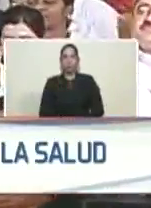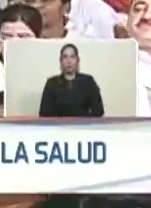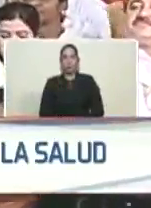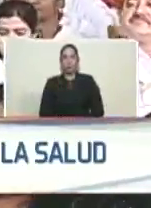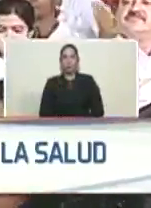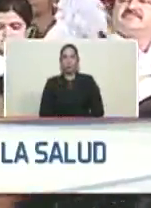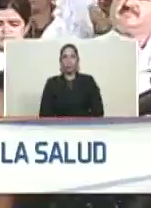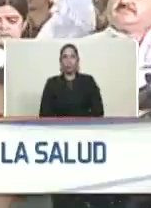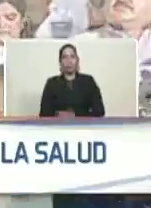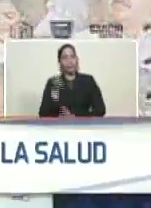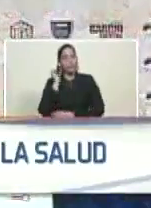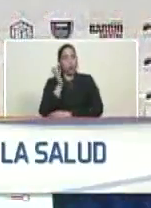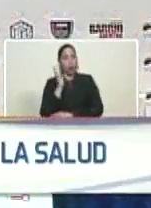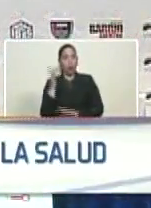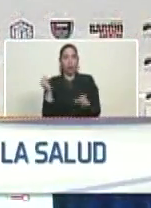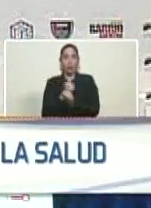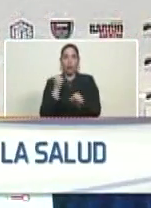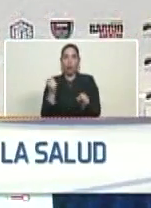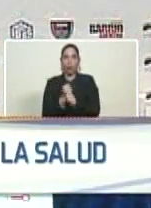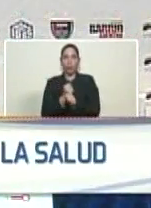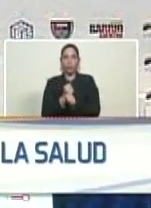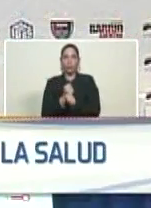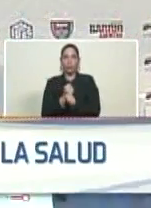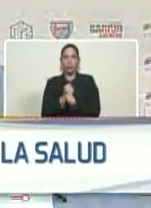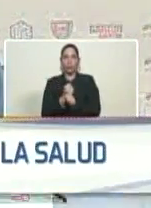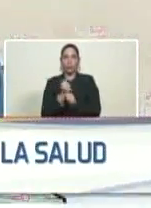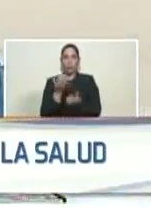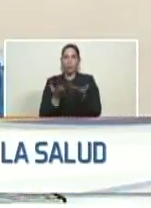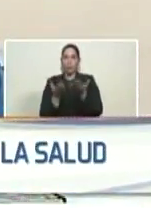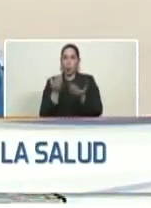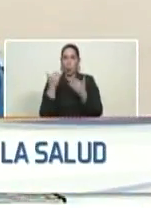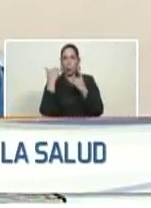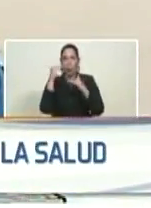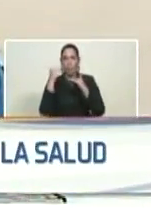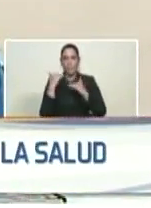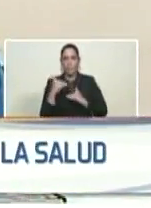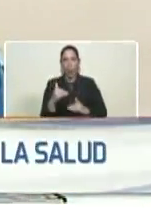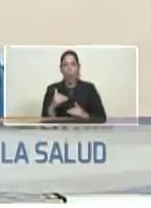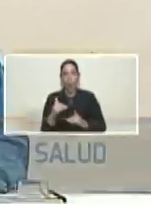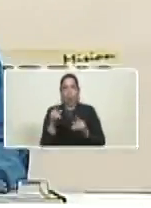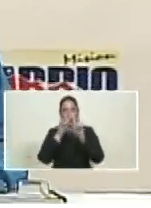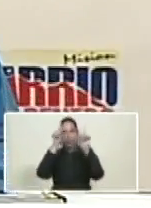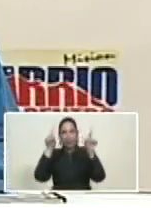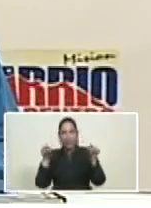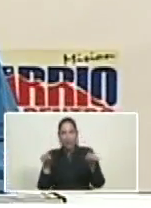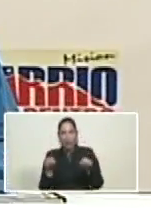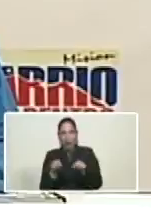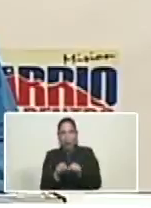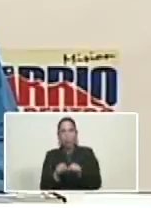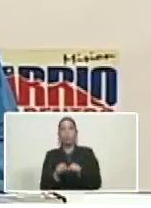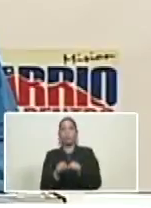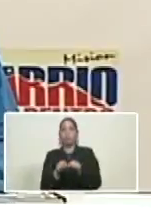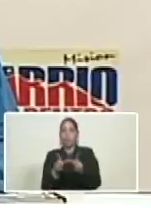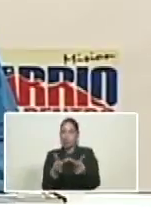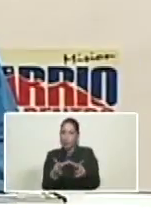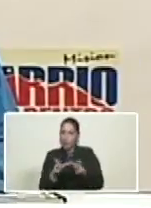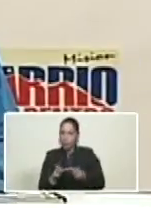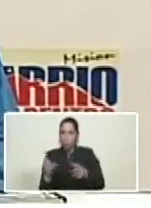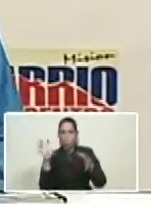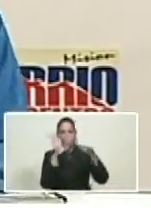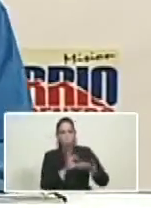y el Congreso de los Trabajadores establezcamos una tabla salarial unificada al sector